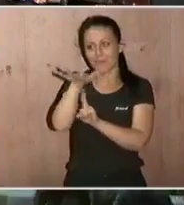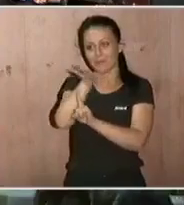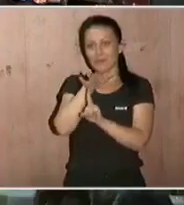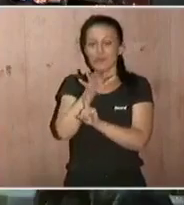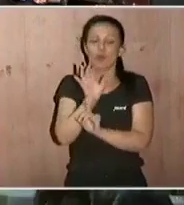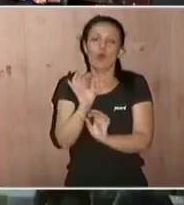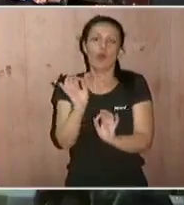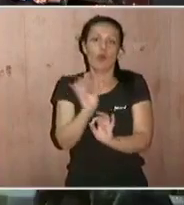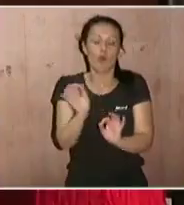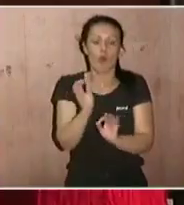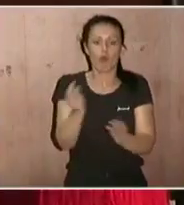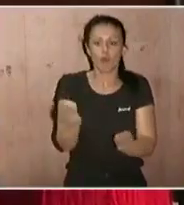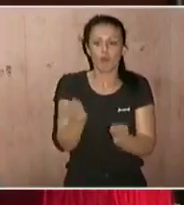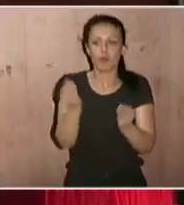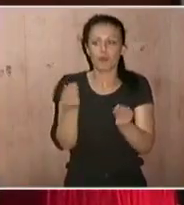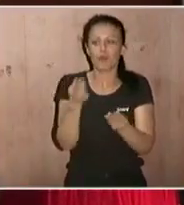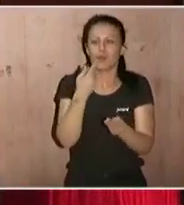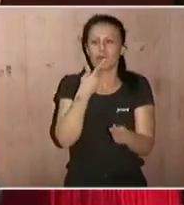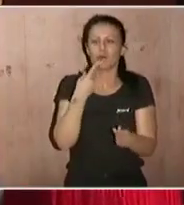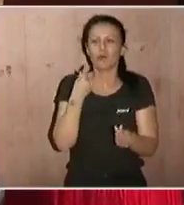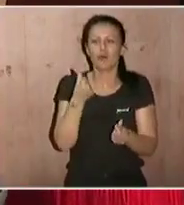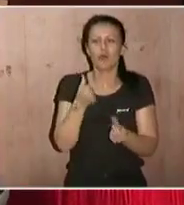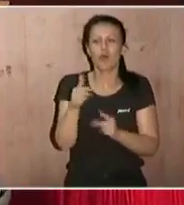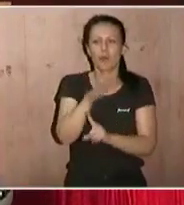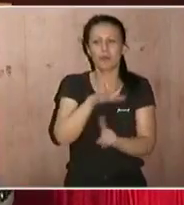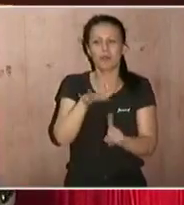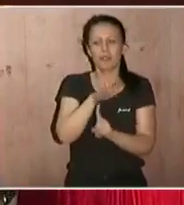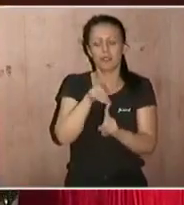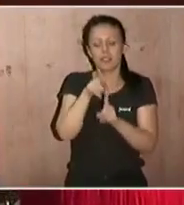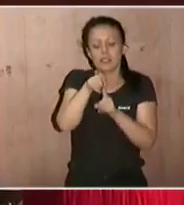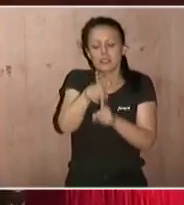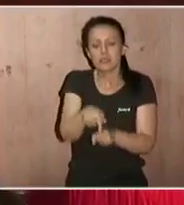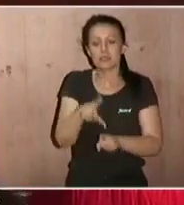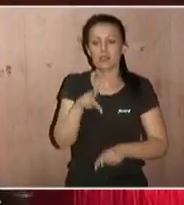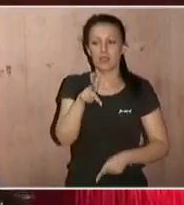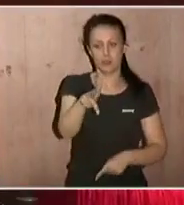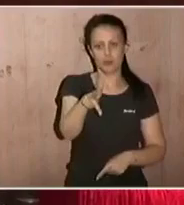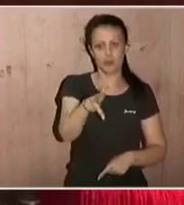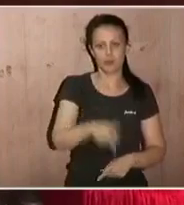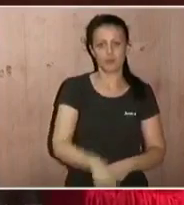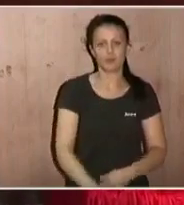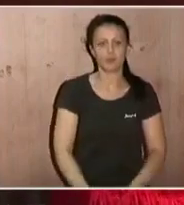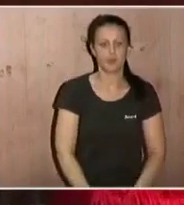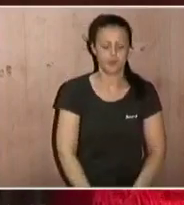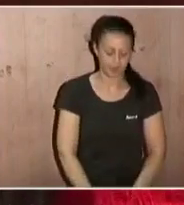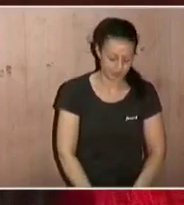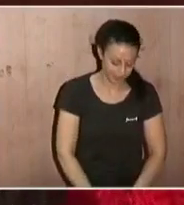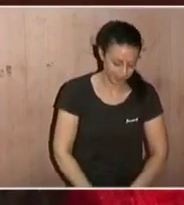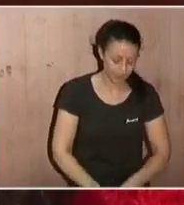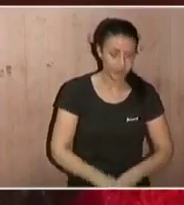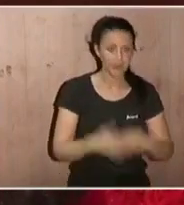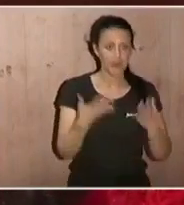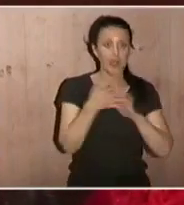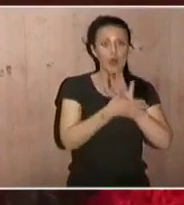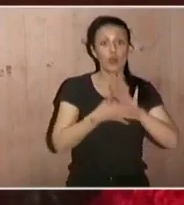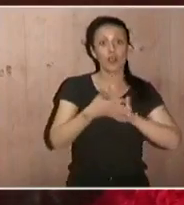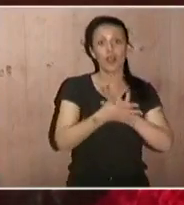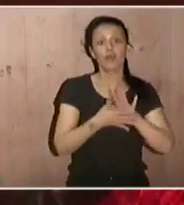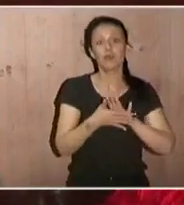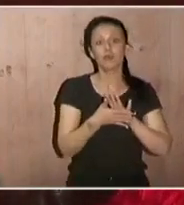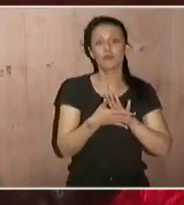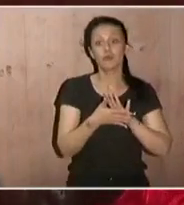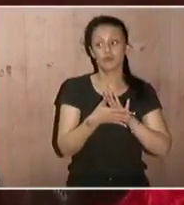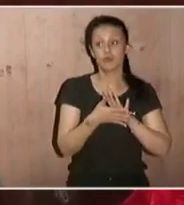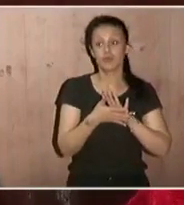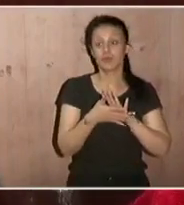prefiere, la noción de ambiente como objeto del derecho. La disidencia a la que aludo resulta,